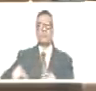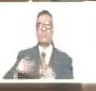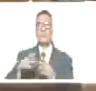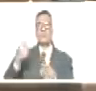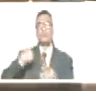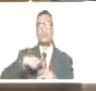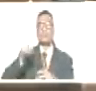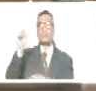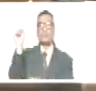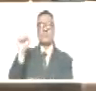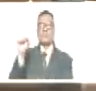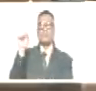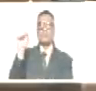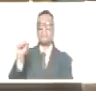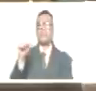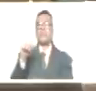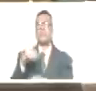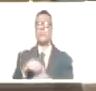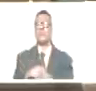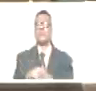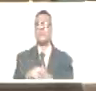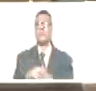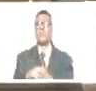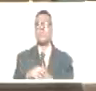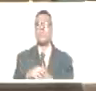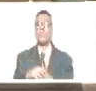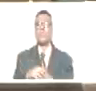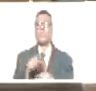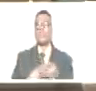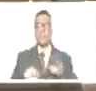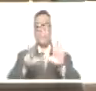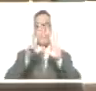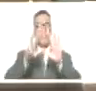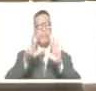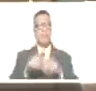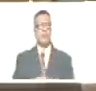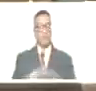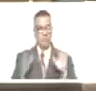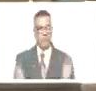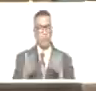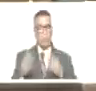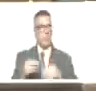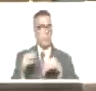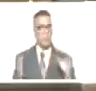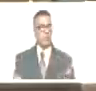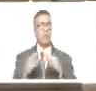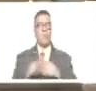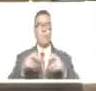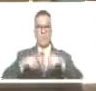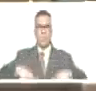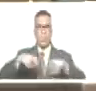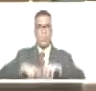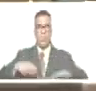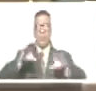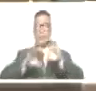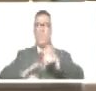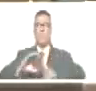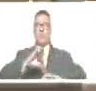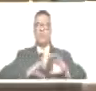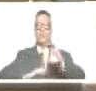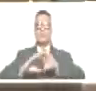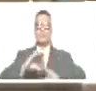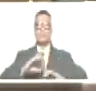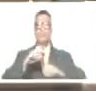del espectro autista. 8. Promover y fomentar la investigación científica acerca